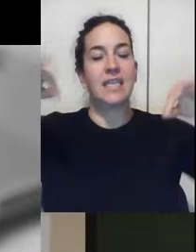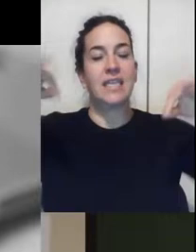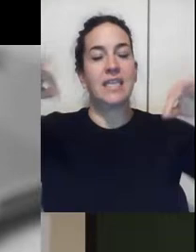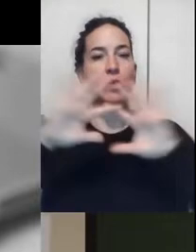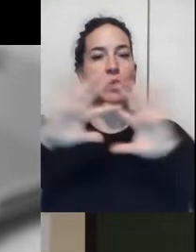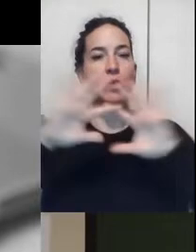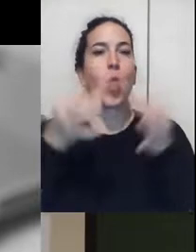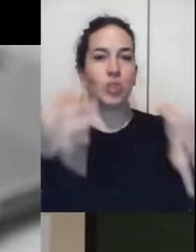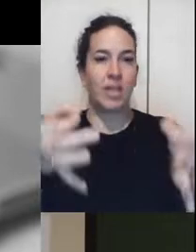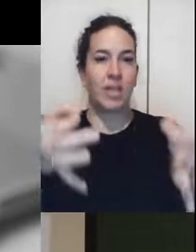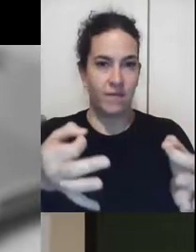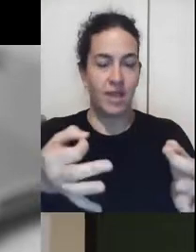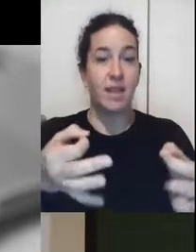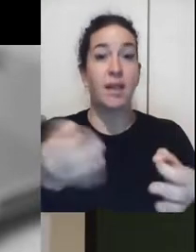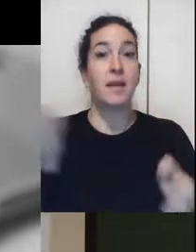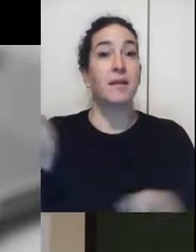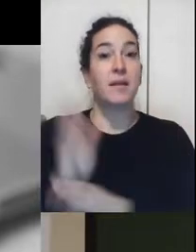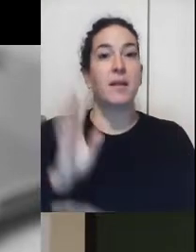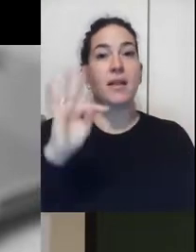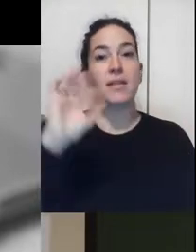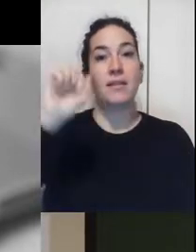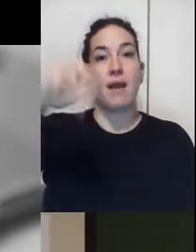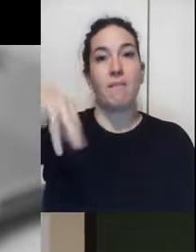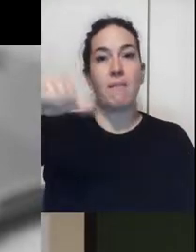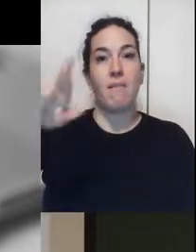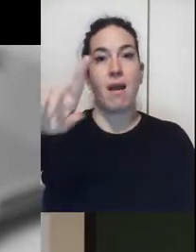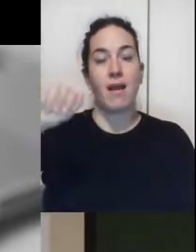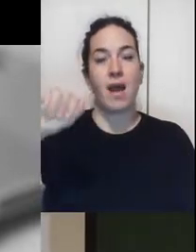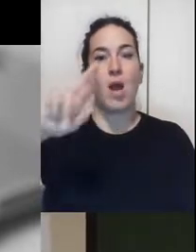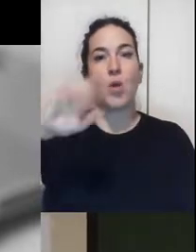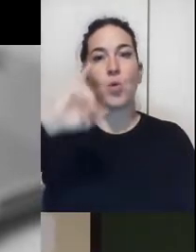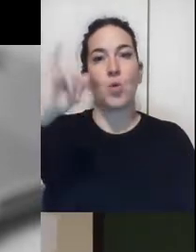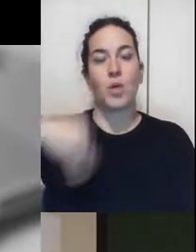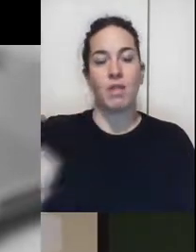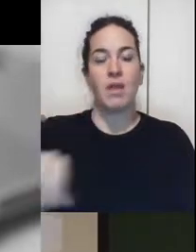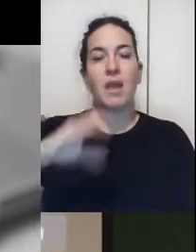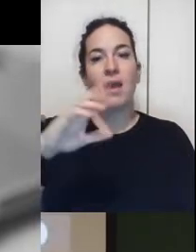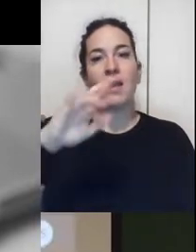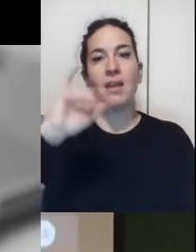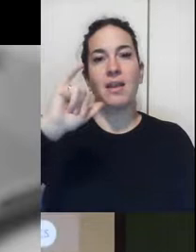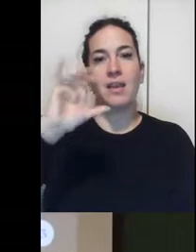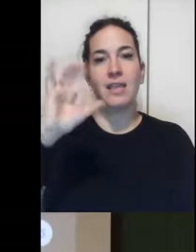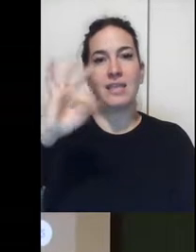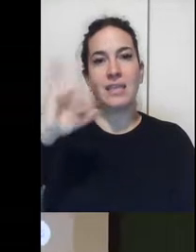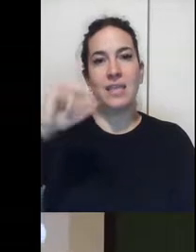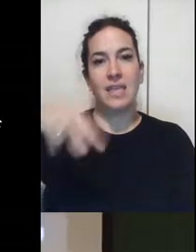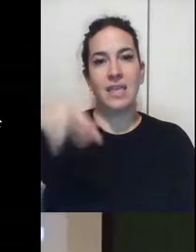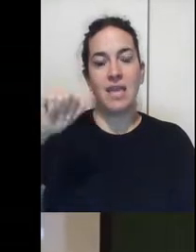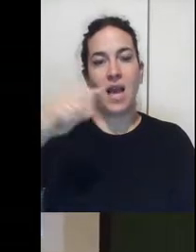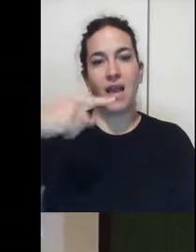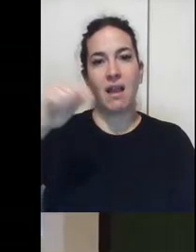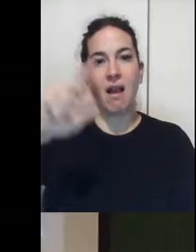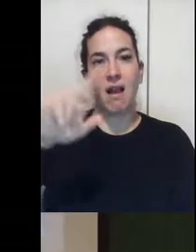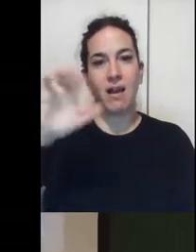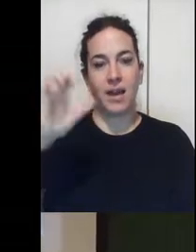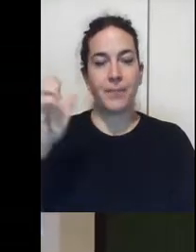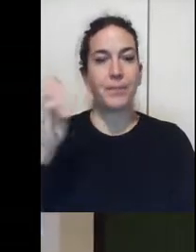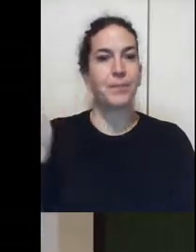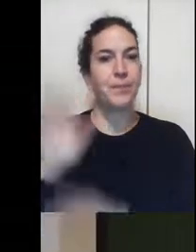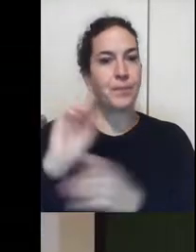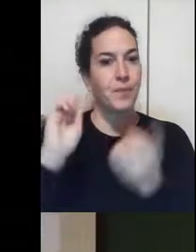presentado por Tamara Ruiz Calleja y Cristina Garre Sánchez. voy a cambiar la